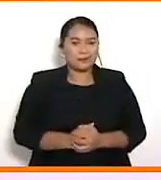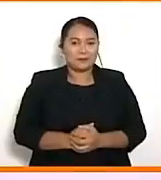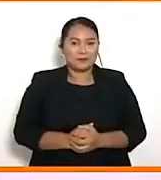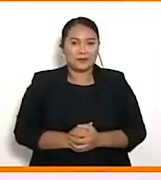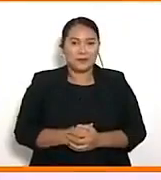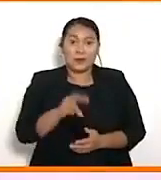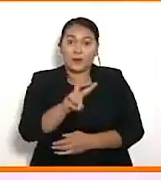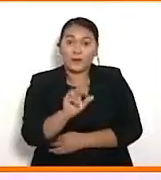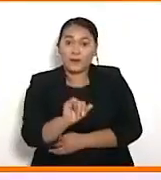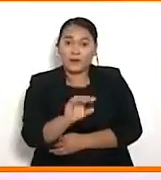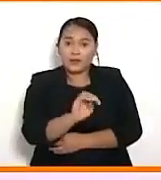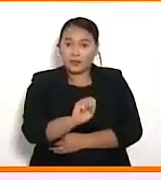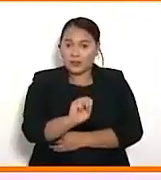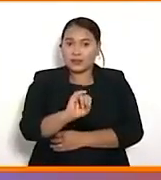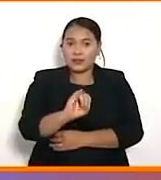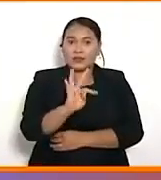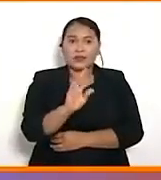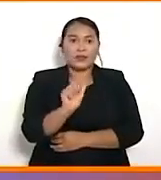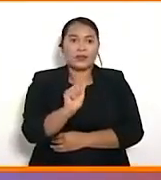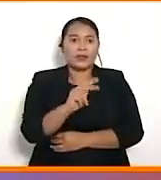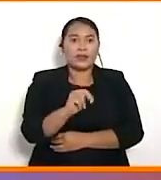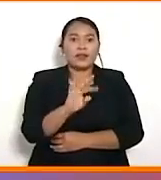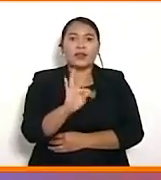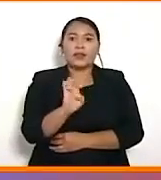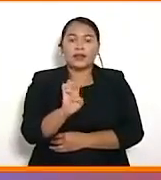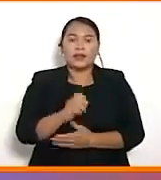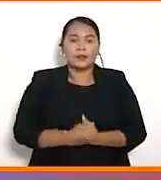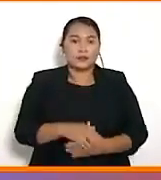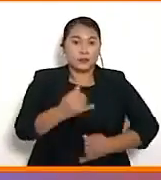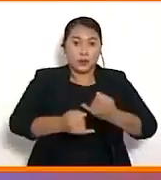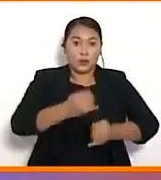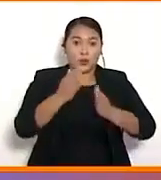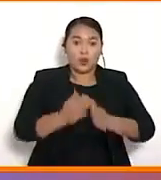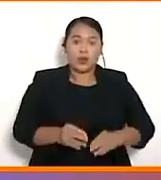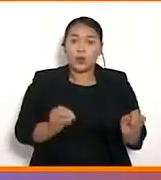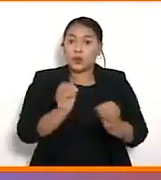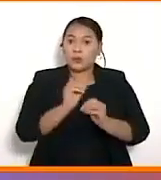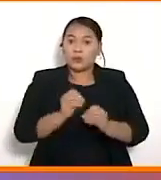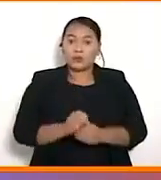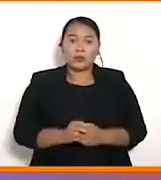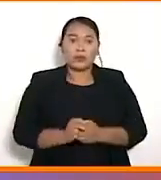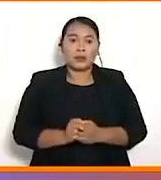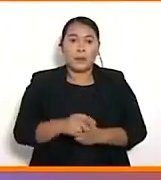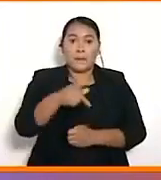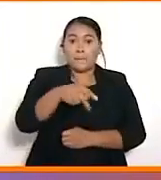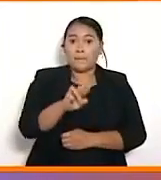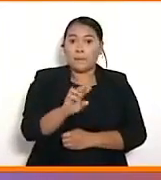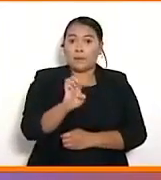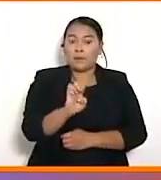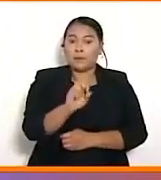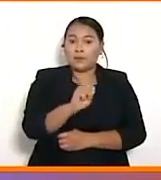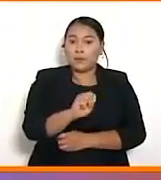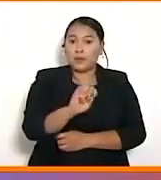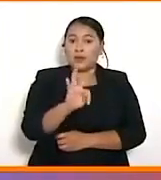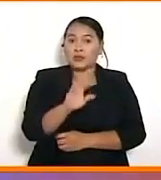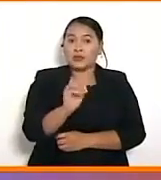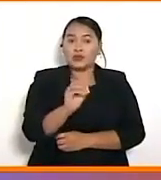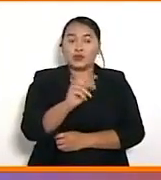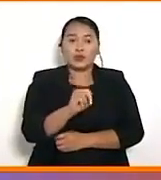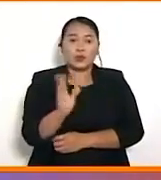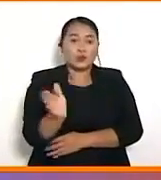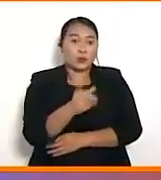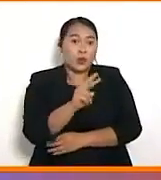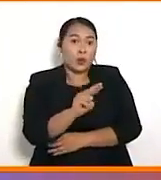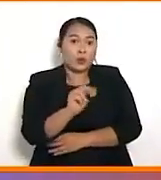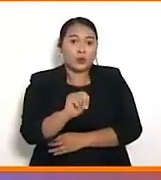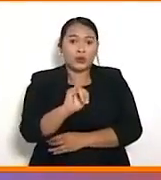visitante. Y para los jugadores del sorteo del partido suspendido entre Preston North End versus Sheffield United de 729,